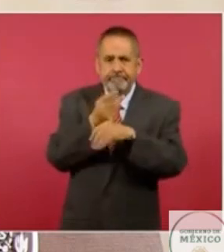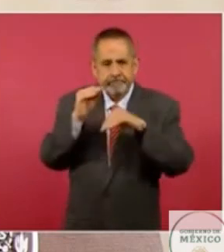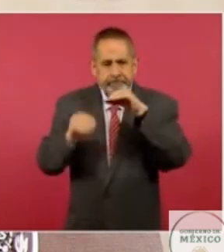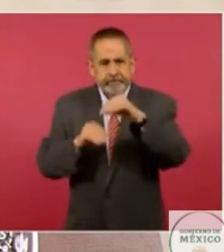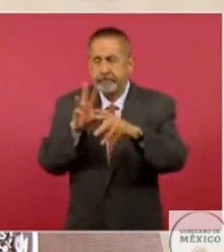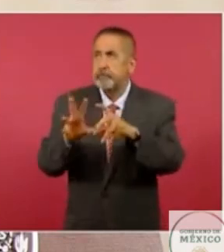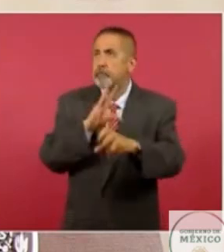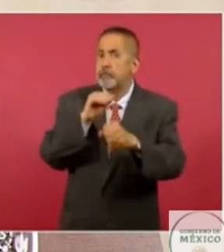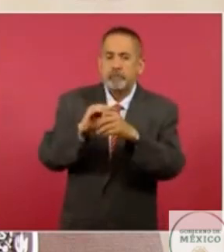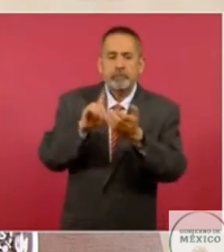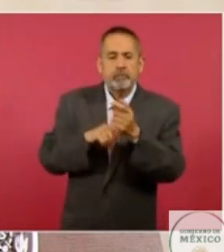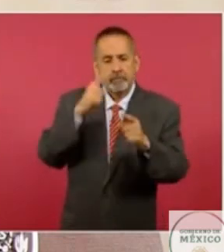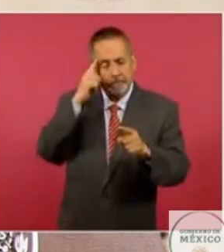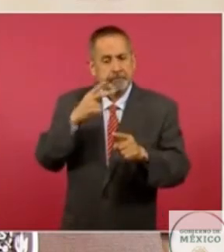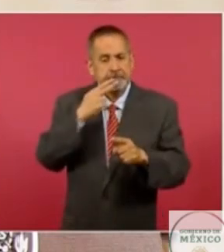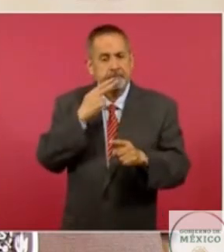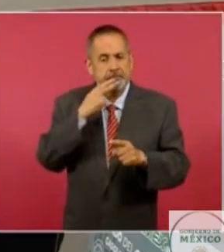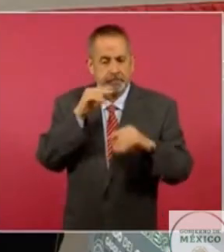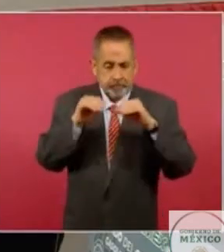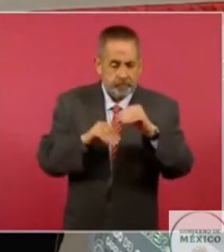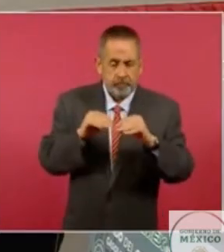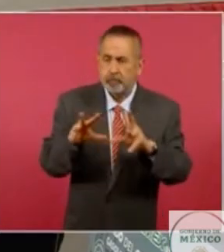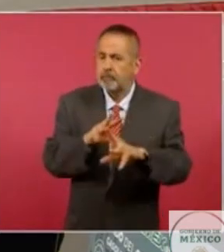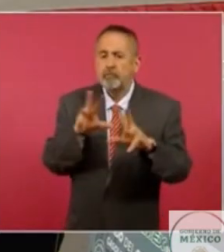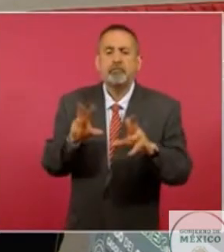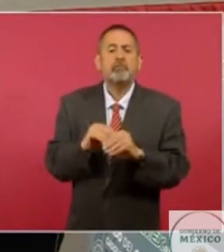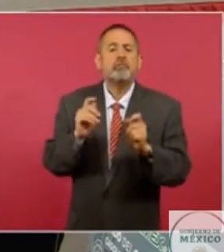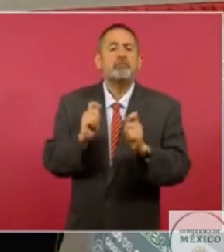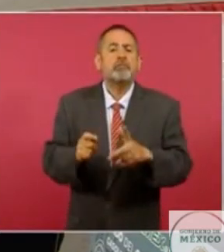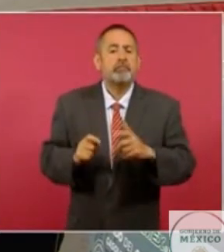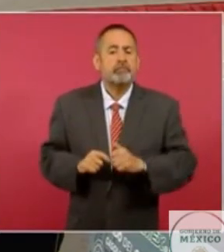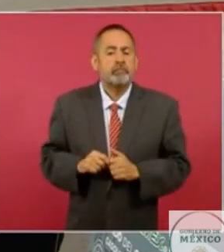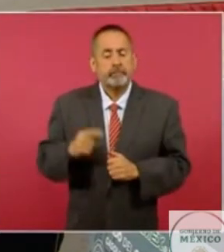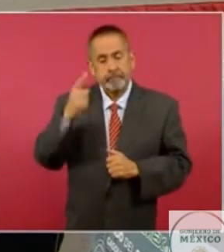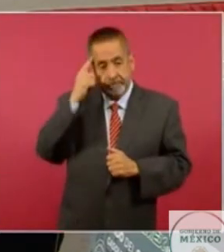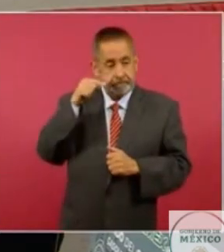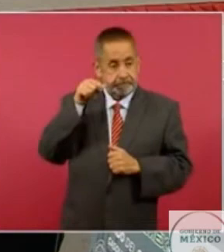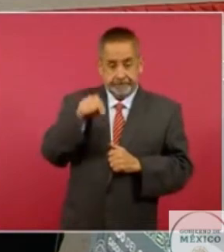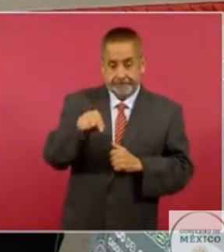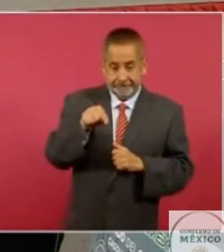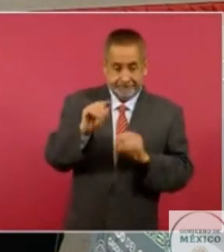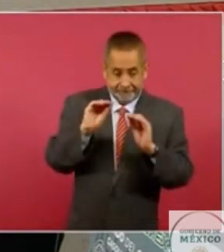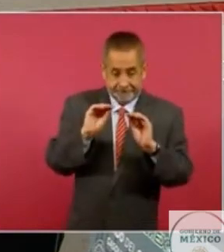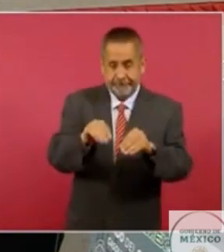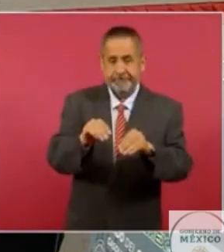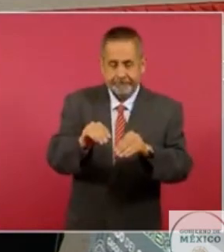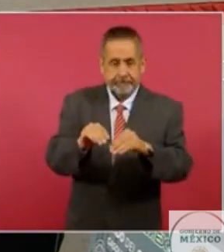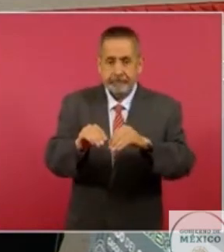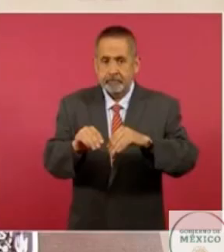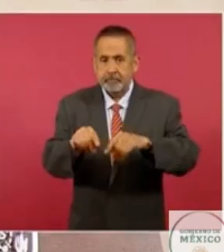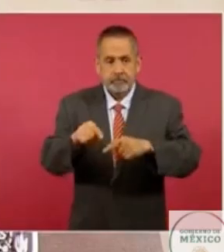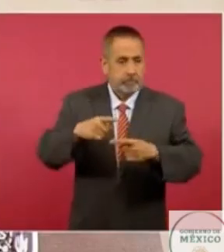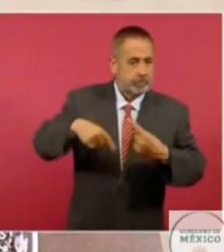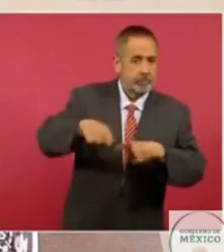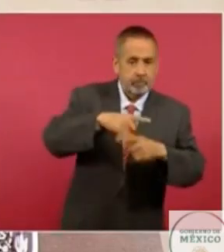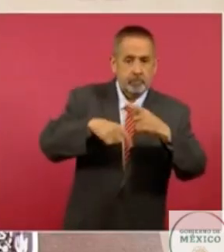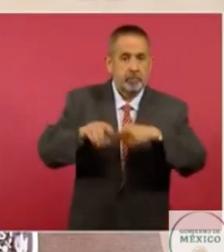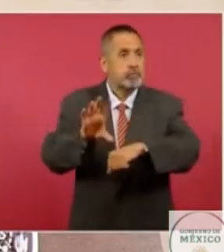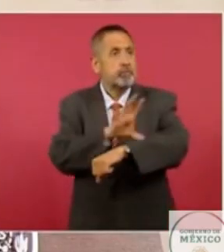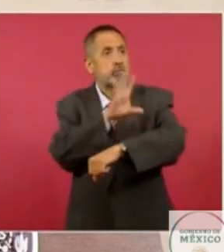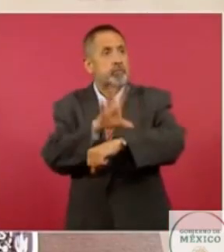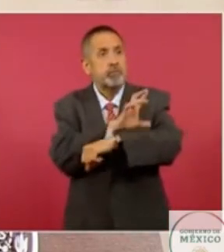integral que abarque en su totalidad para su incorporación al sistema eléctrico